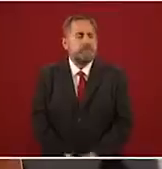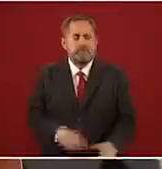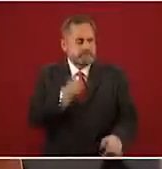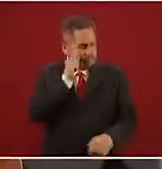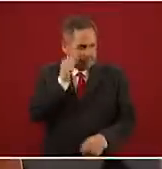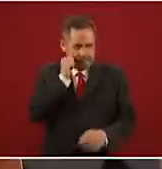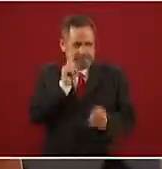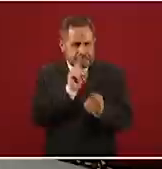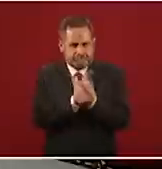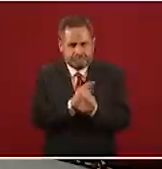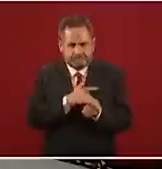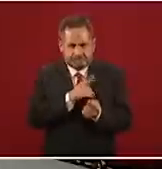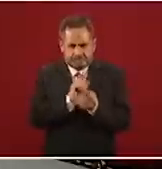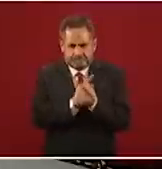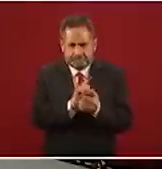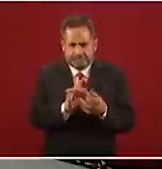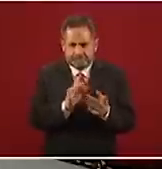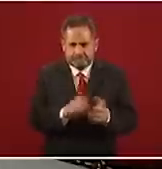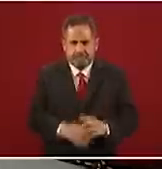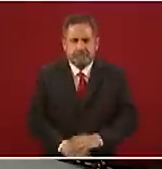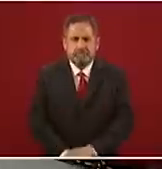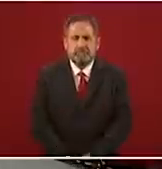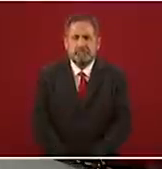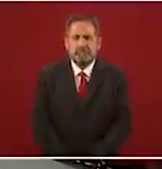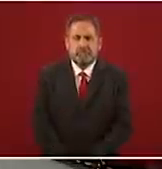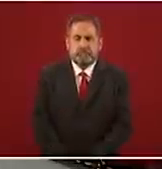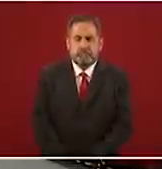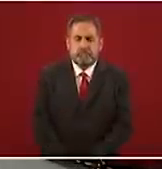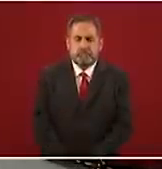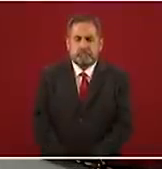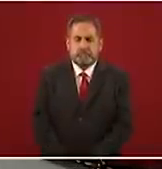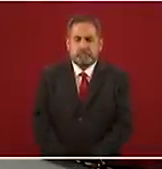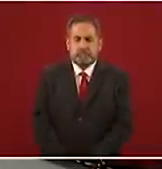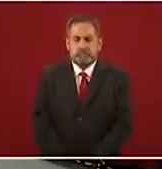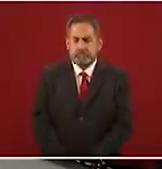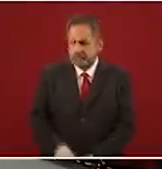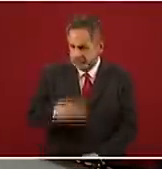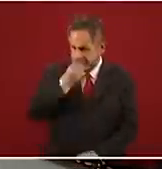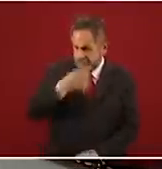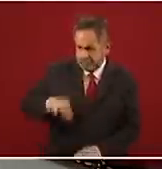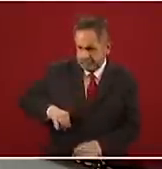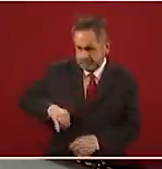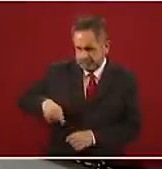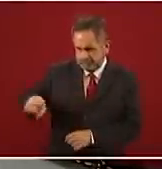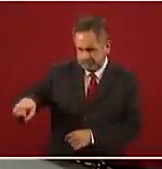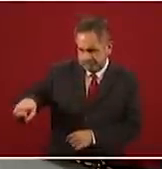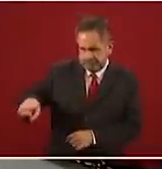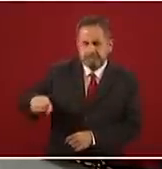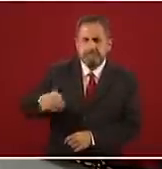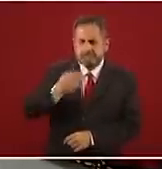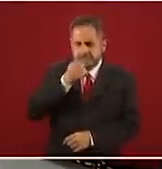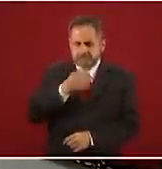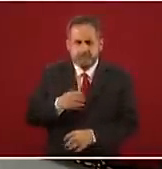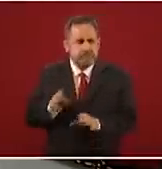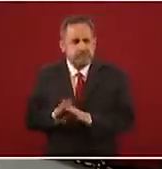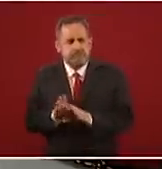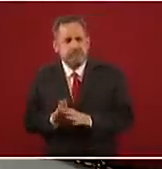ayer. Él le encarna. Sí. Todos nosotros. Pero es interesante lo que está planteando. Cómo se